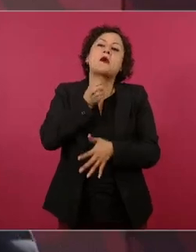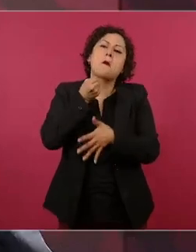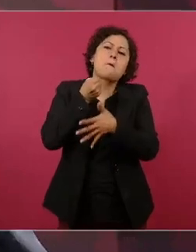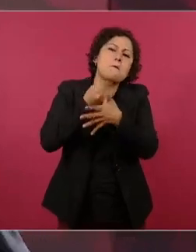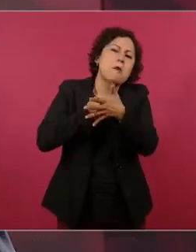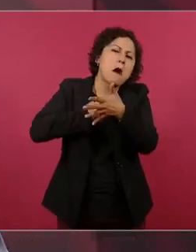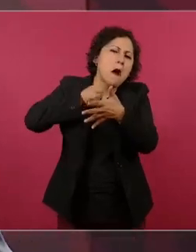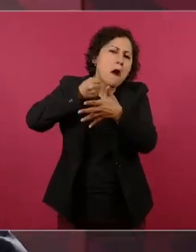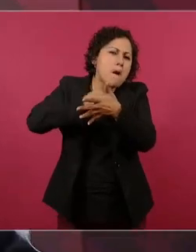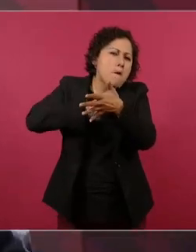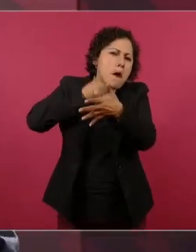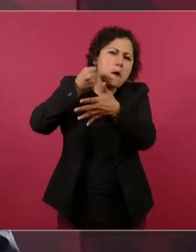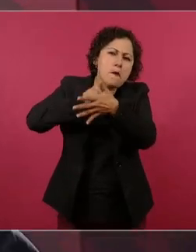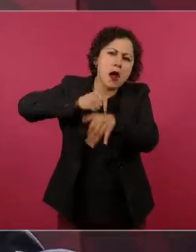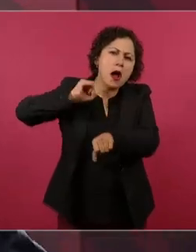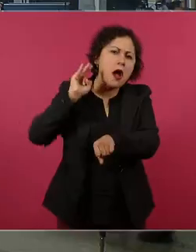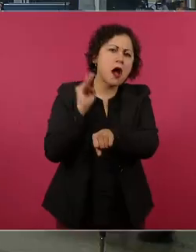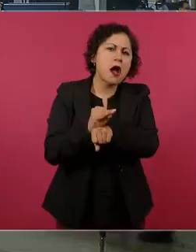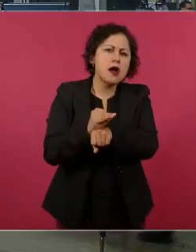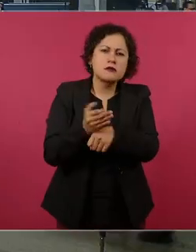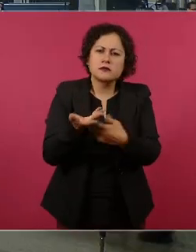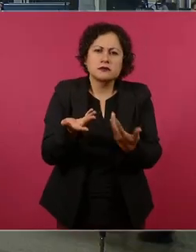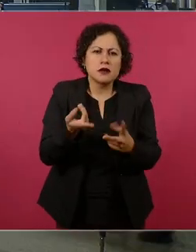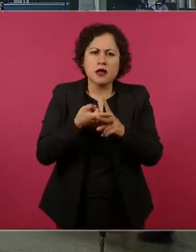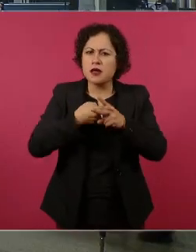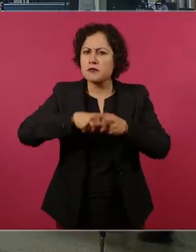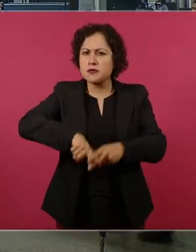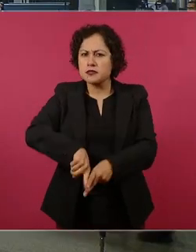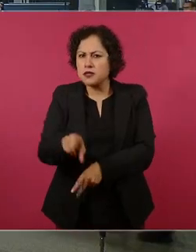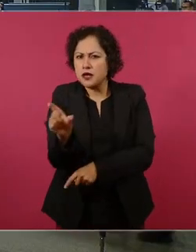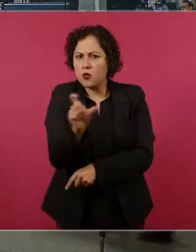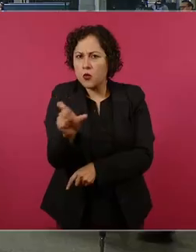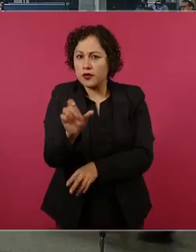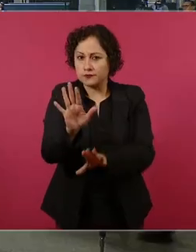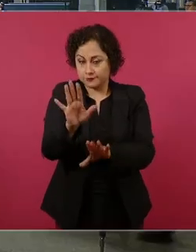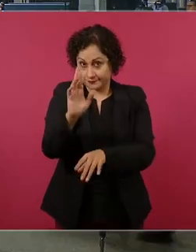Porque Porfirio Díaz había entregado las concesiones